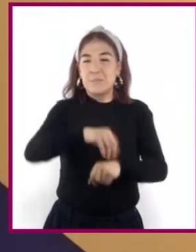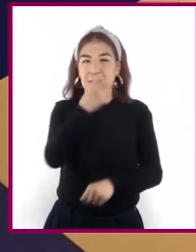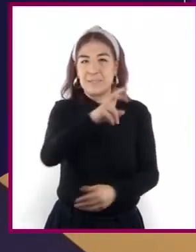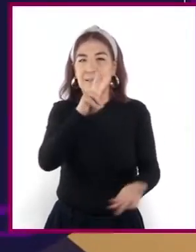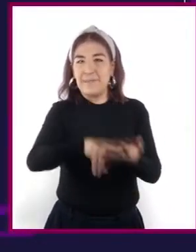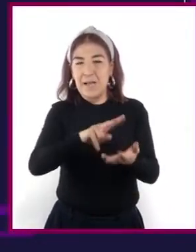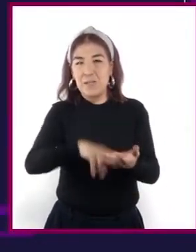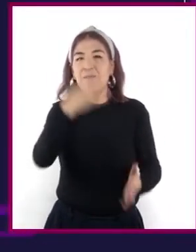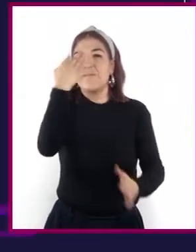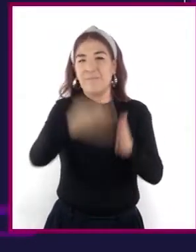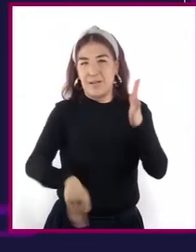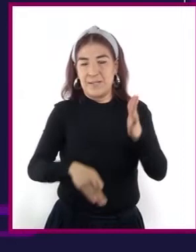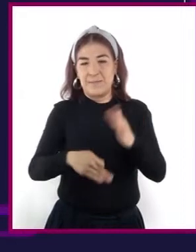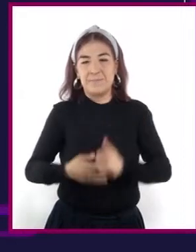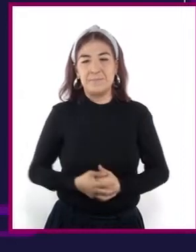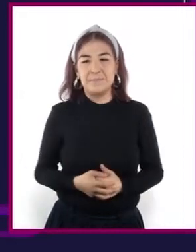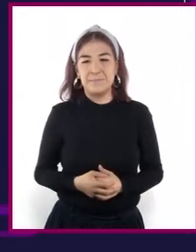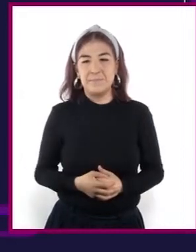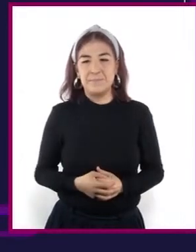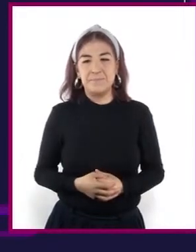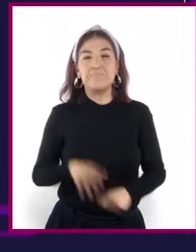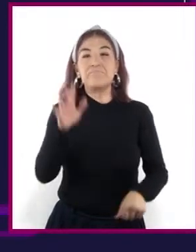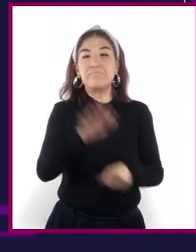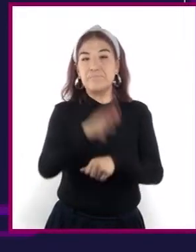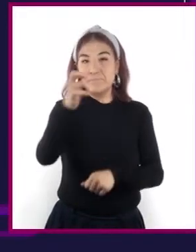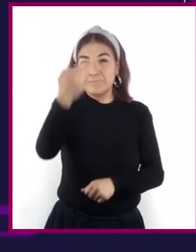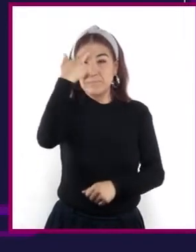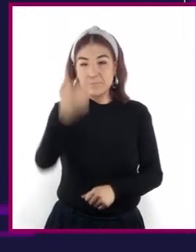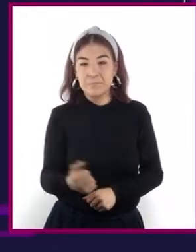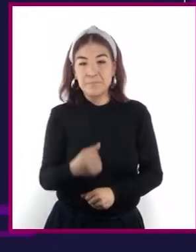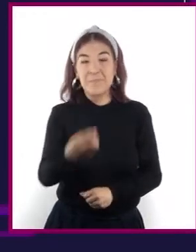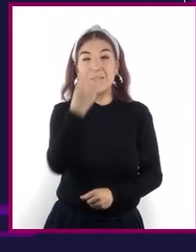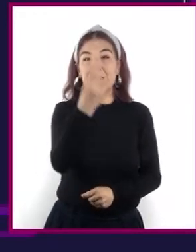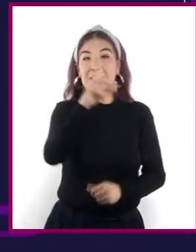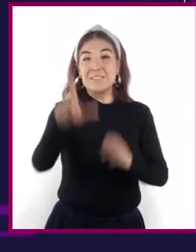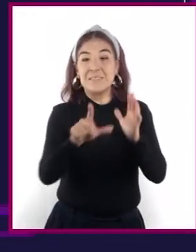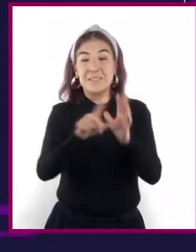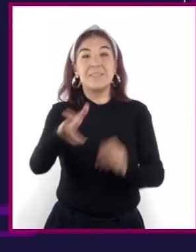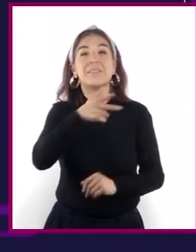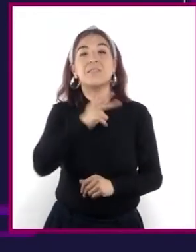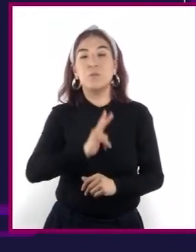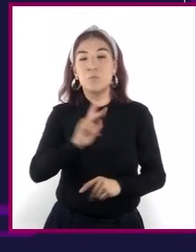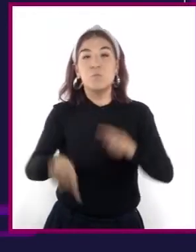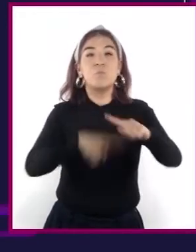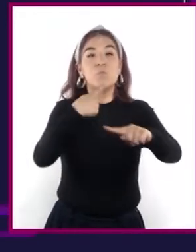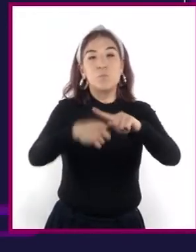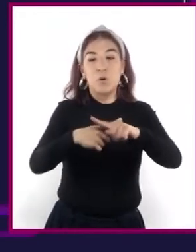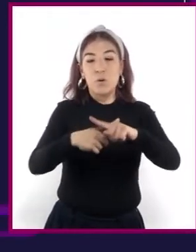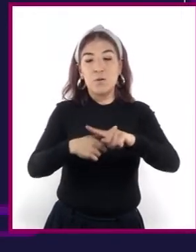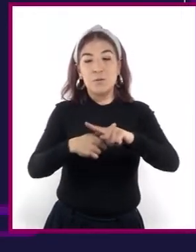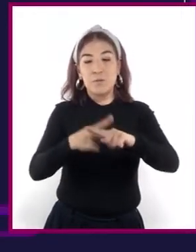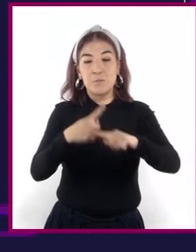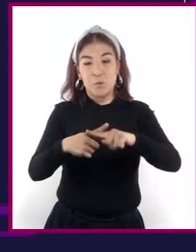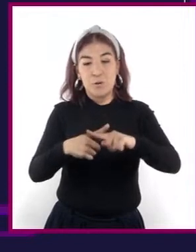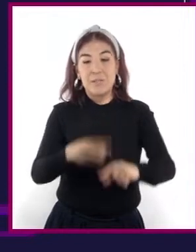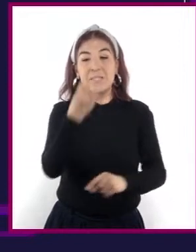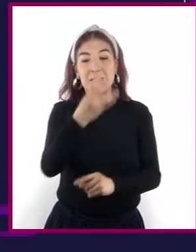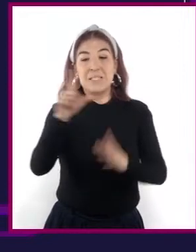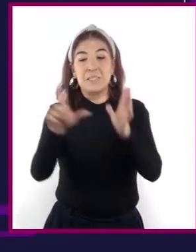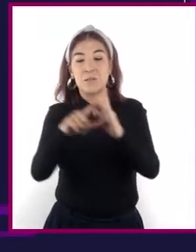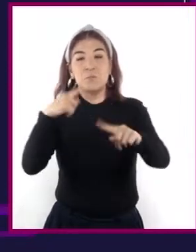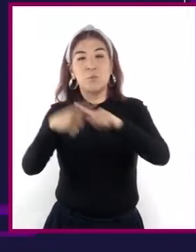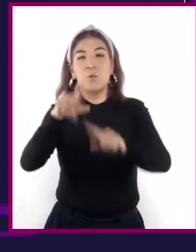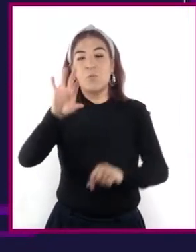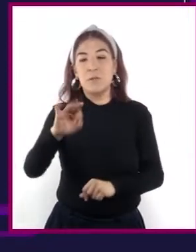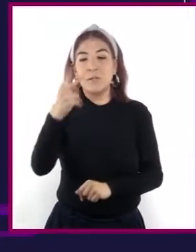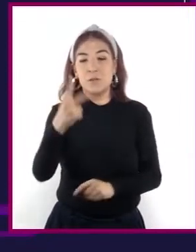valores faltantes. Por lo tanto, para 3 litros de gasolina, multiplicamos 3 litros por 42